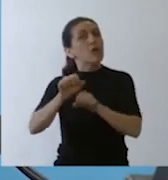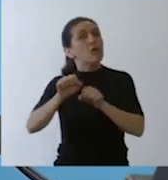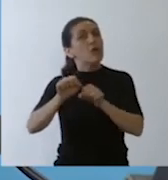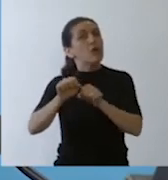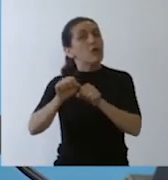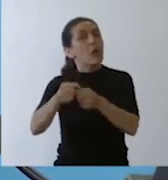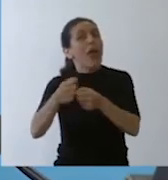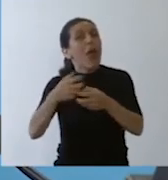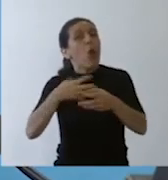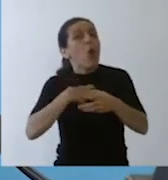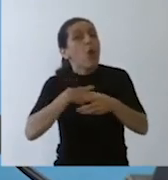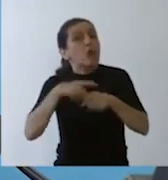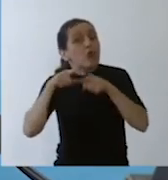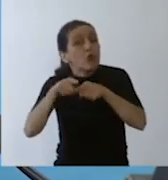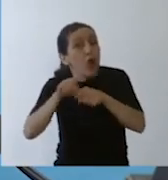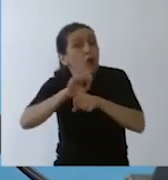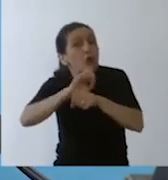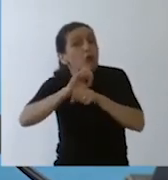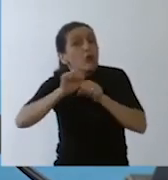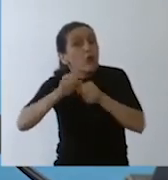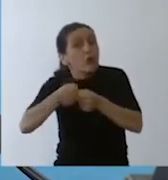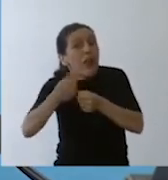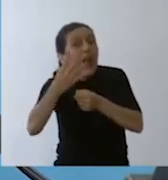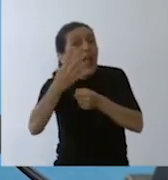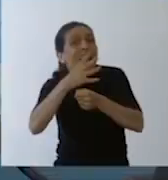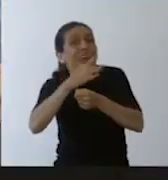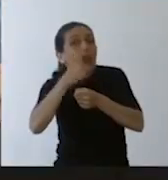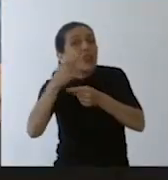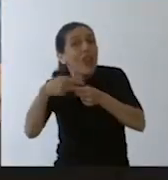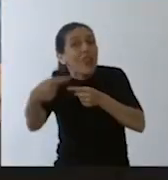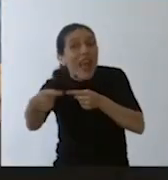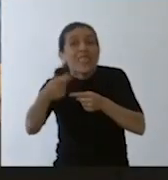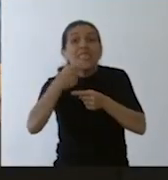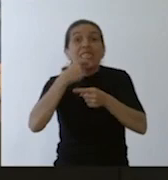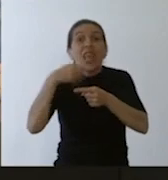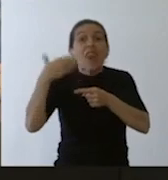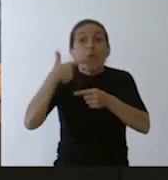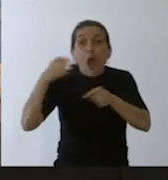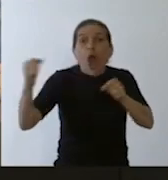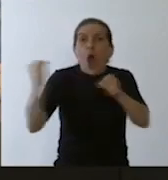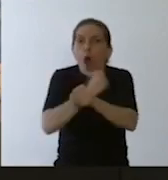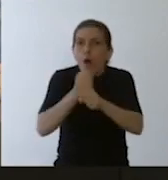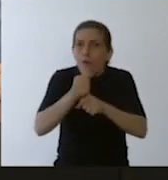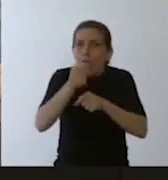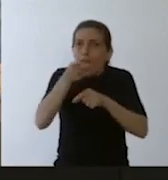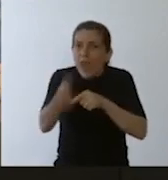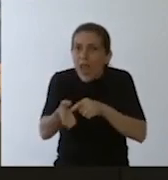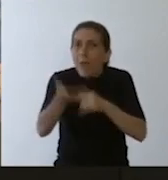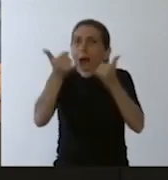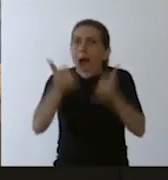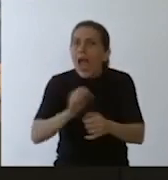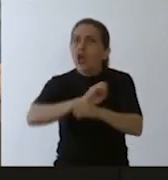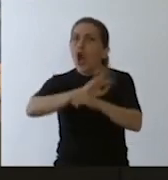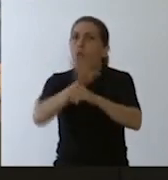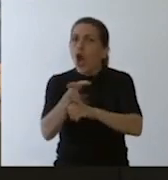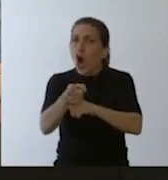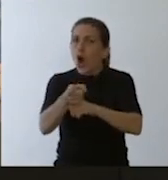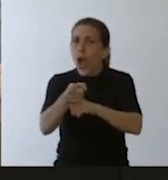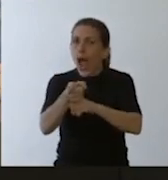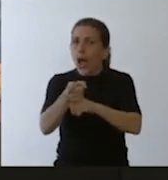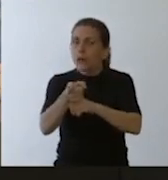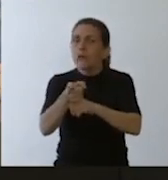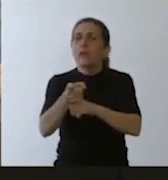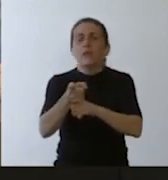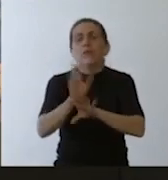ese grado. Pero si apareciera un caso confirmado de coronavirus 19, se suspenderían